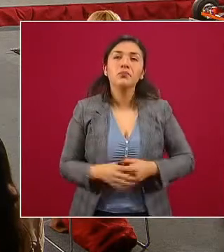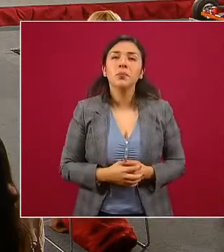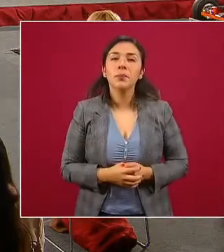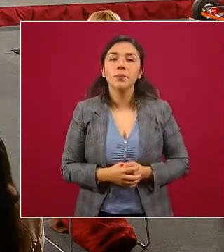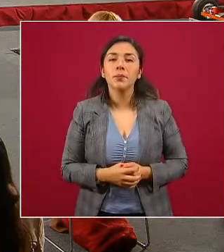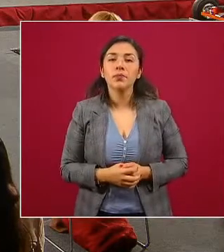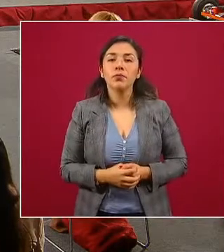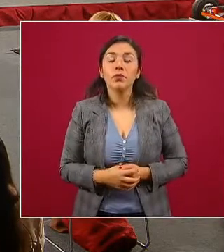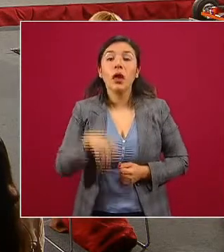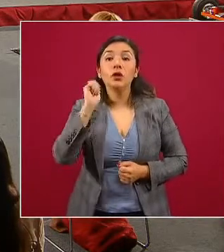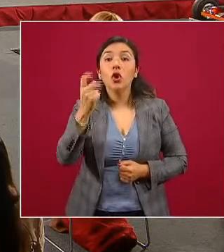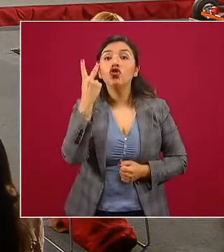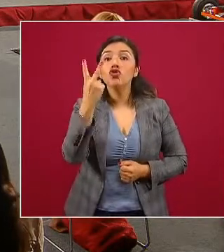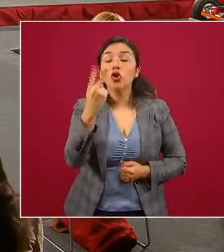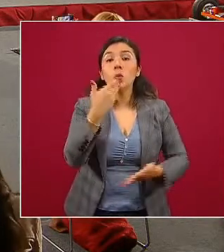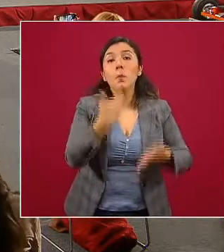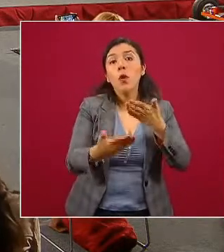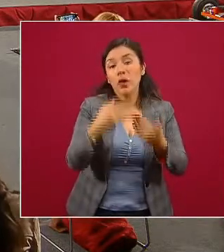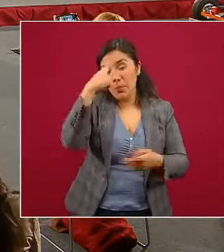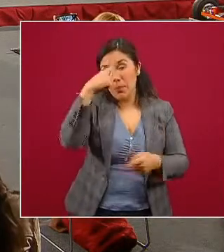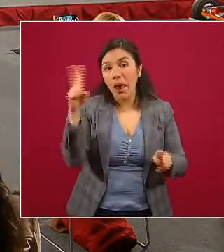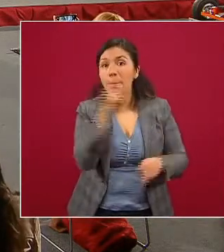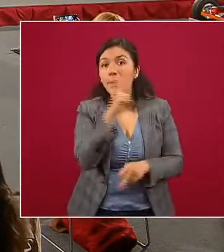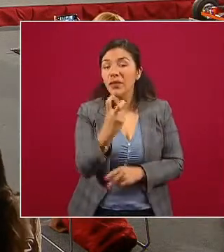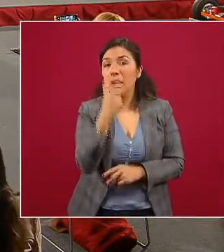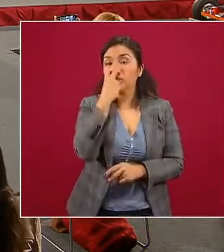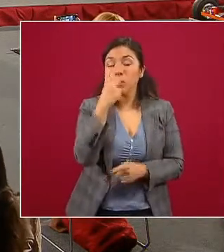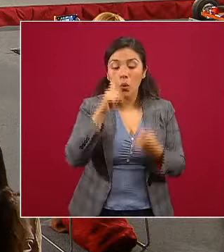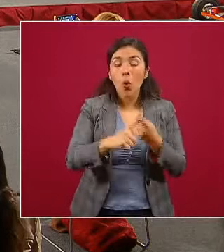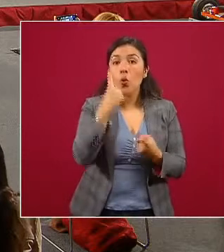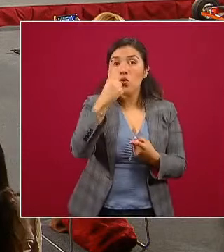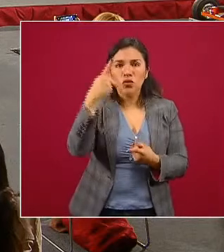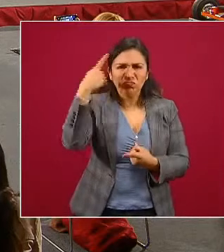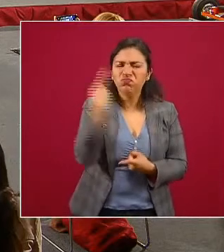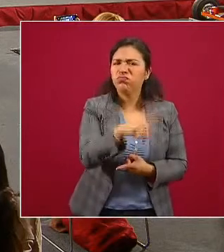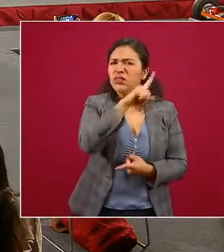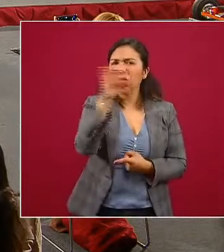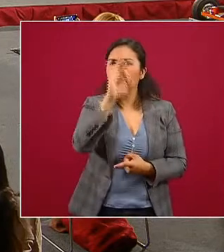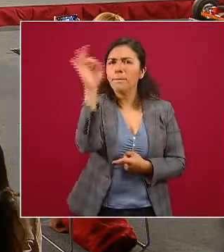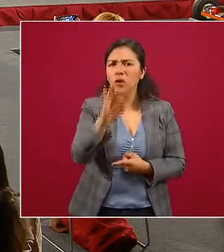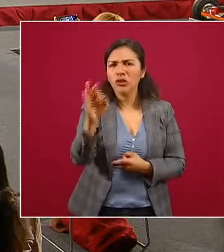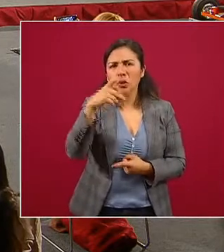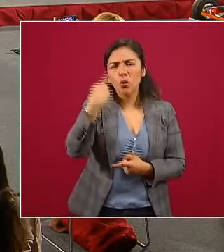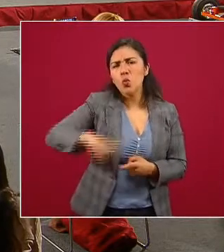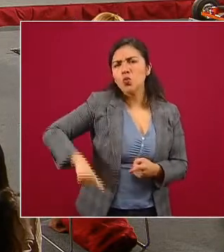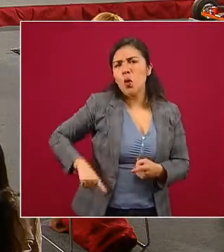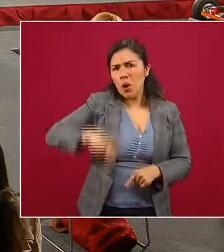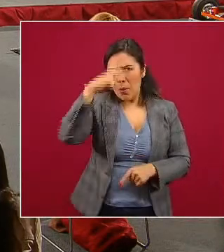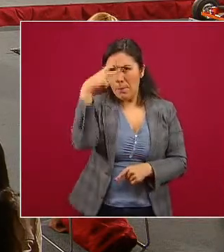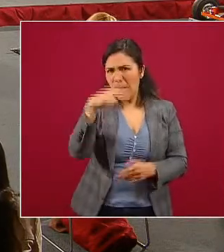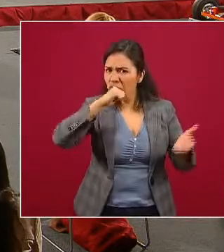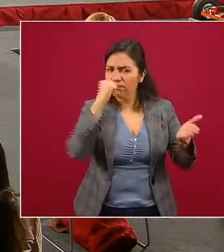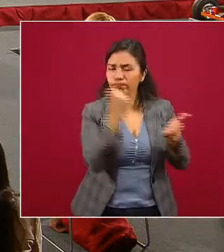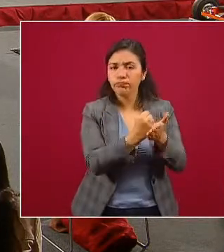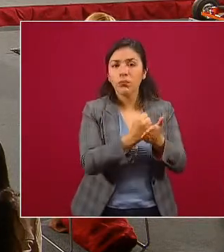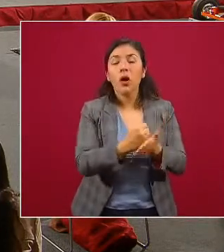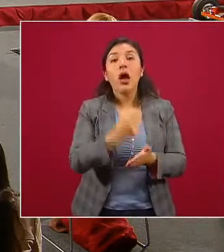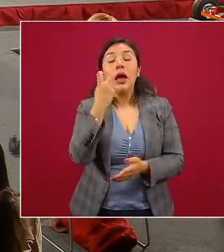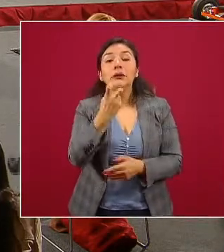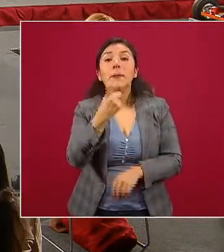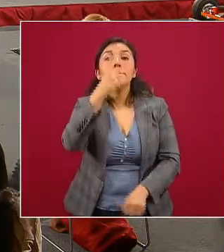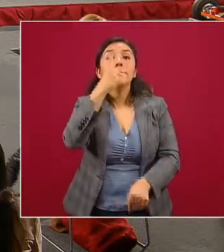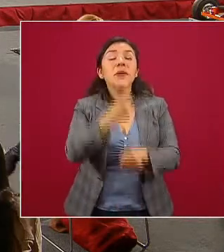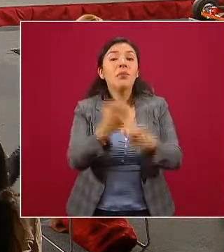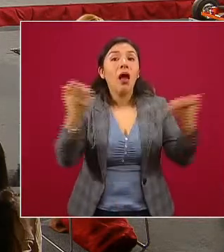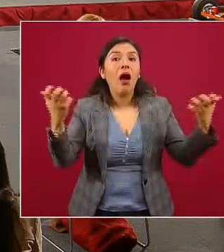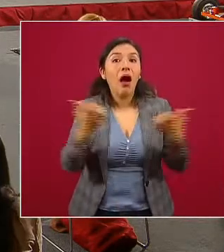Son dos ventiladores, son dos modelos, uno 100 por ciento del Estado mexicano con una patente, la primera en este tipo de equipo de